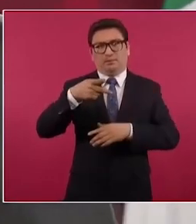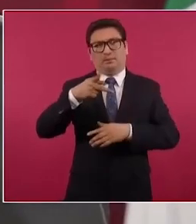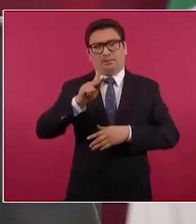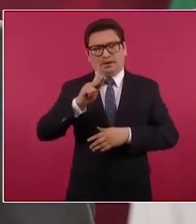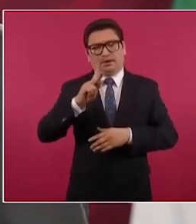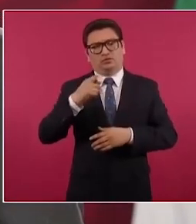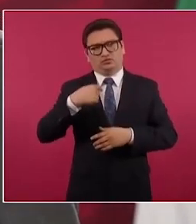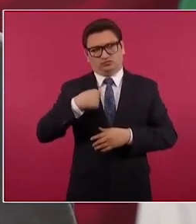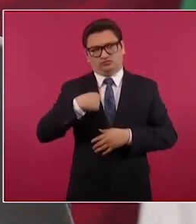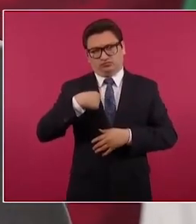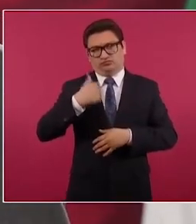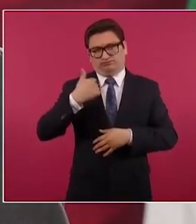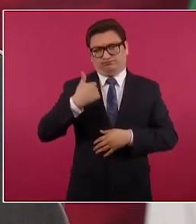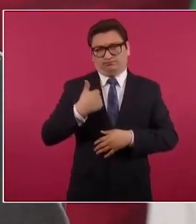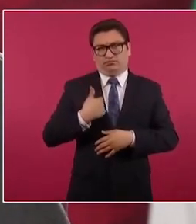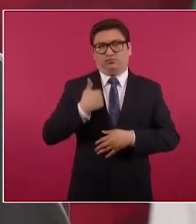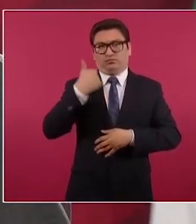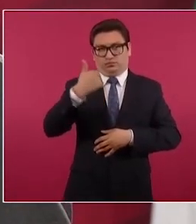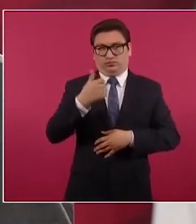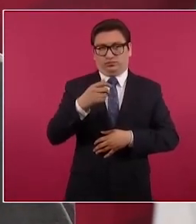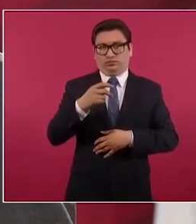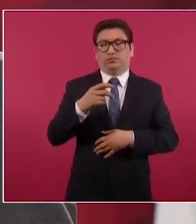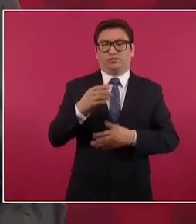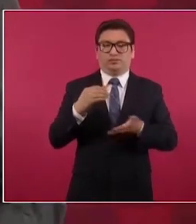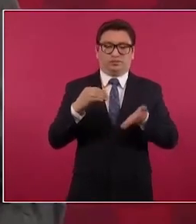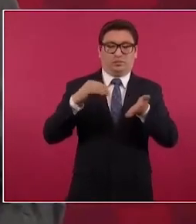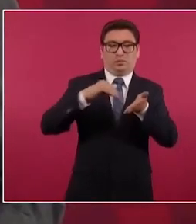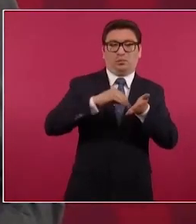aproveché para ponerle una postdata.